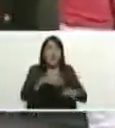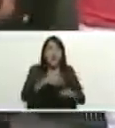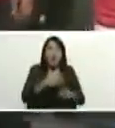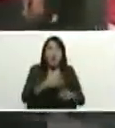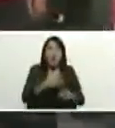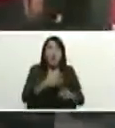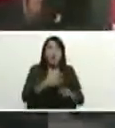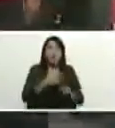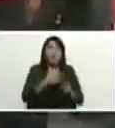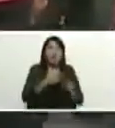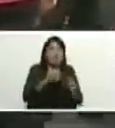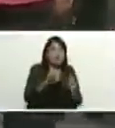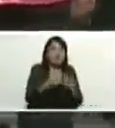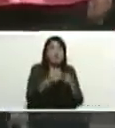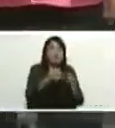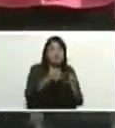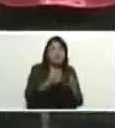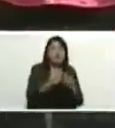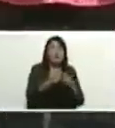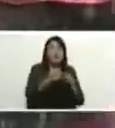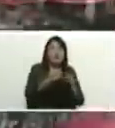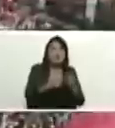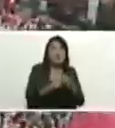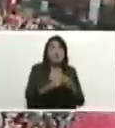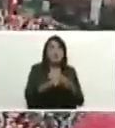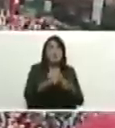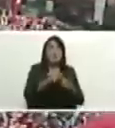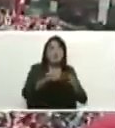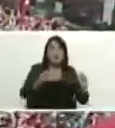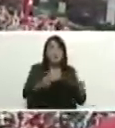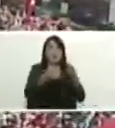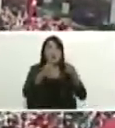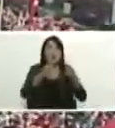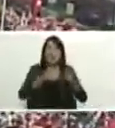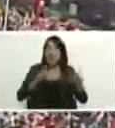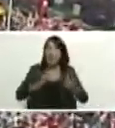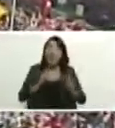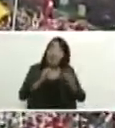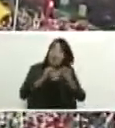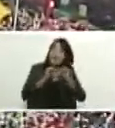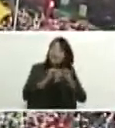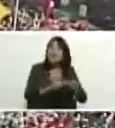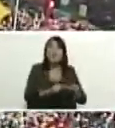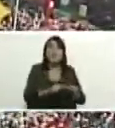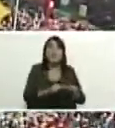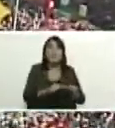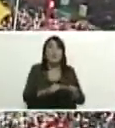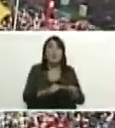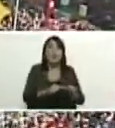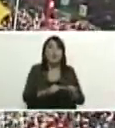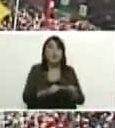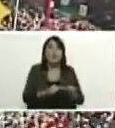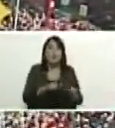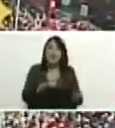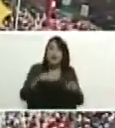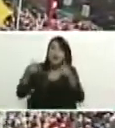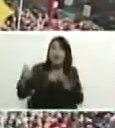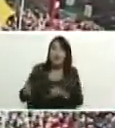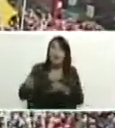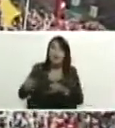su chantaje, en sus sanciones, sus bloqueos, y hoy el pueblo sigue más